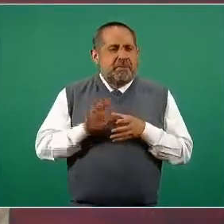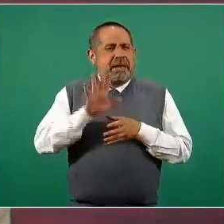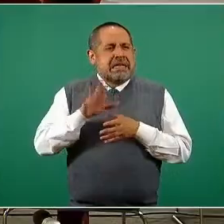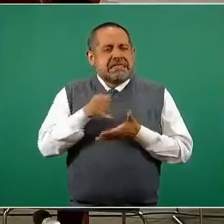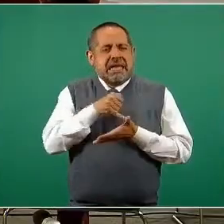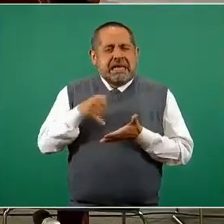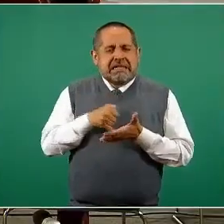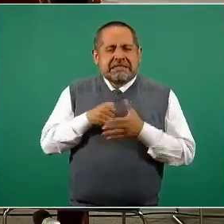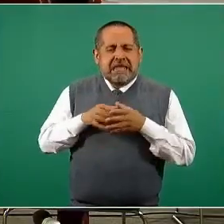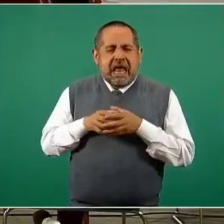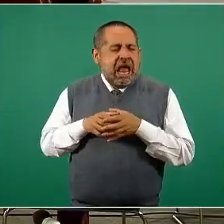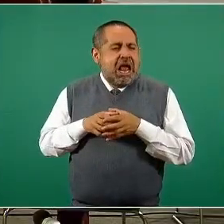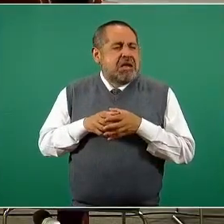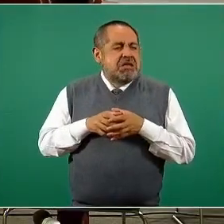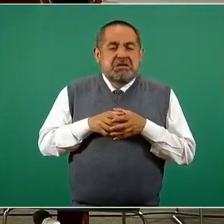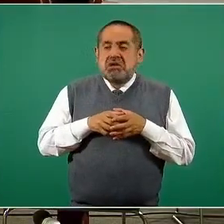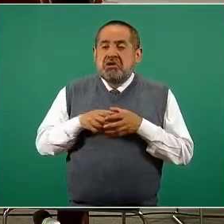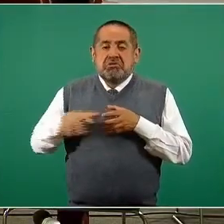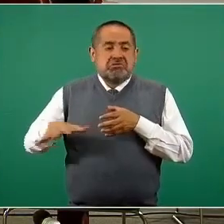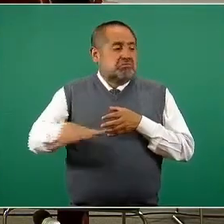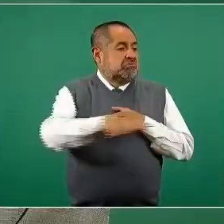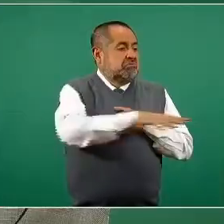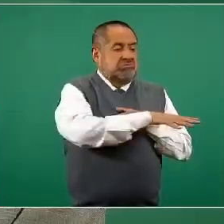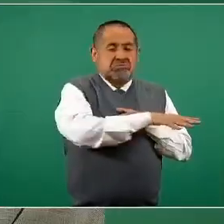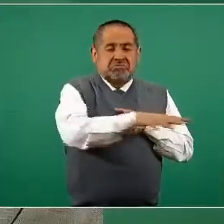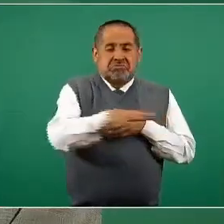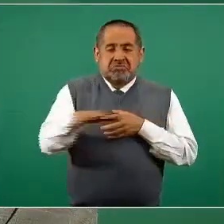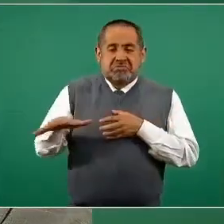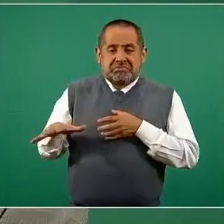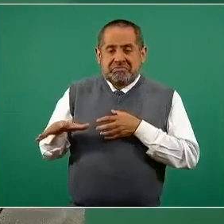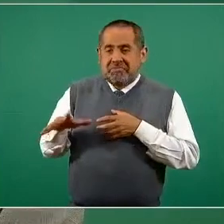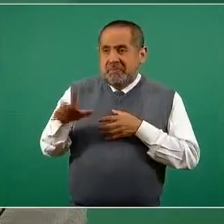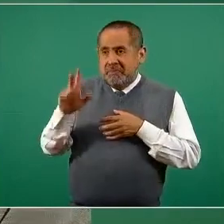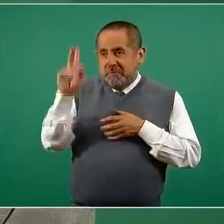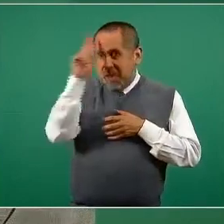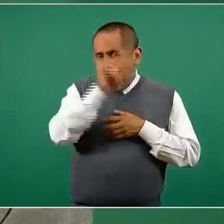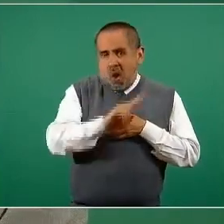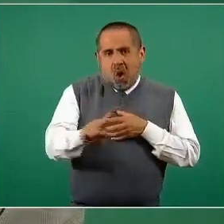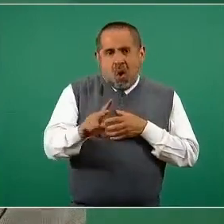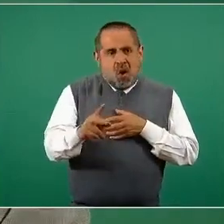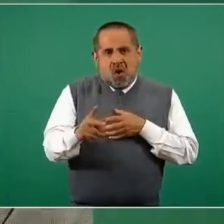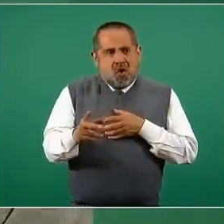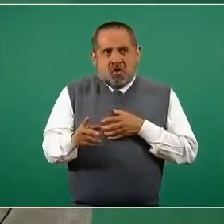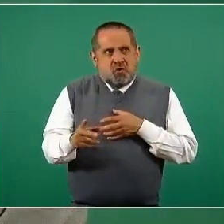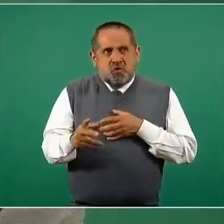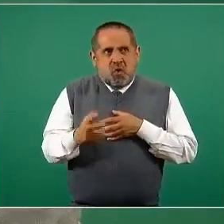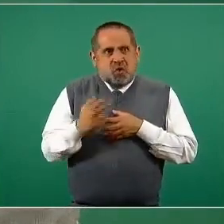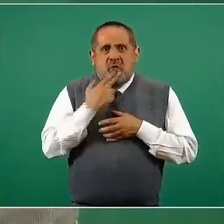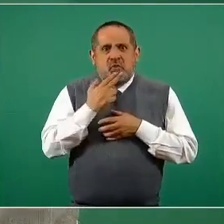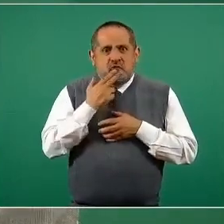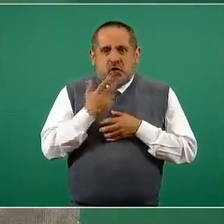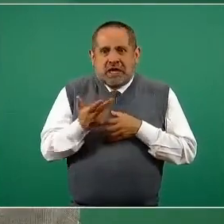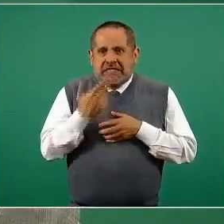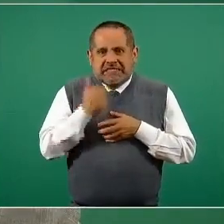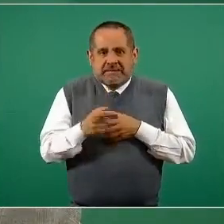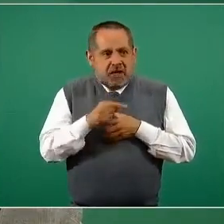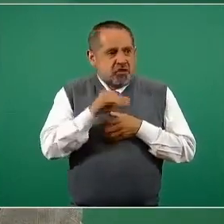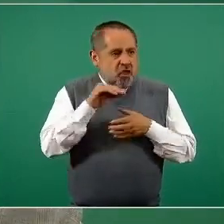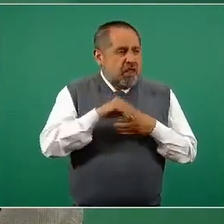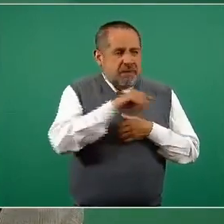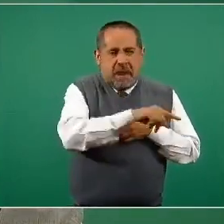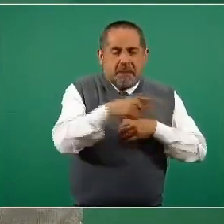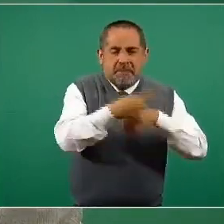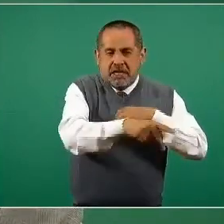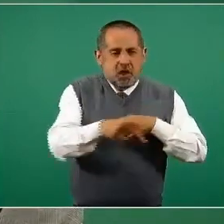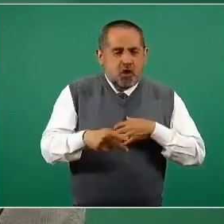protección y todo el entorno es un entorno aún amenazante, aún desfavorable en términos de la epidemia.